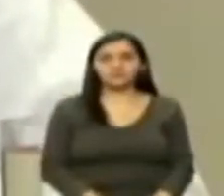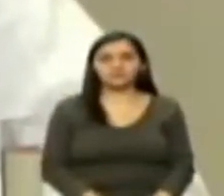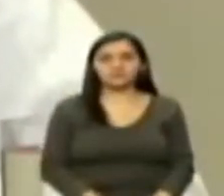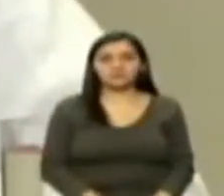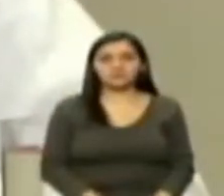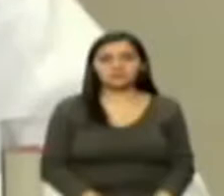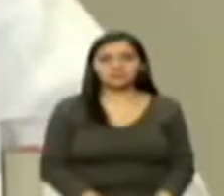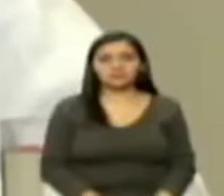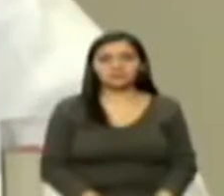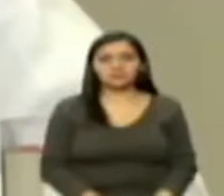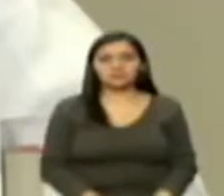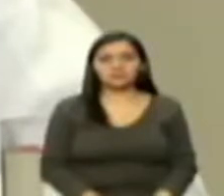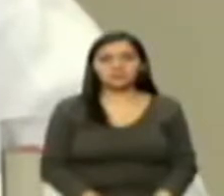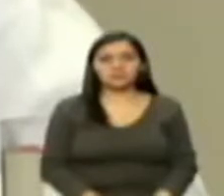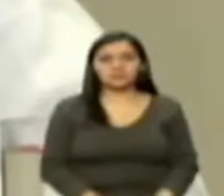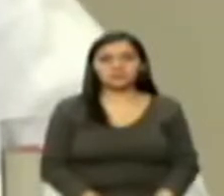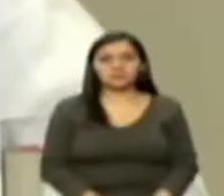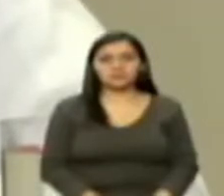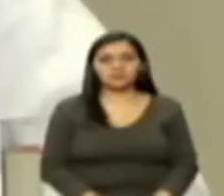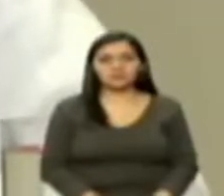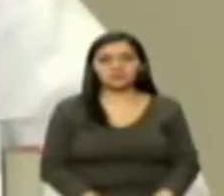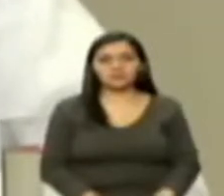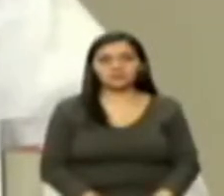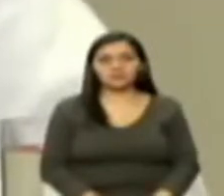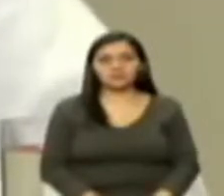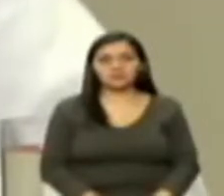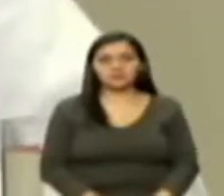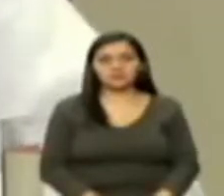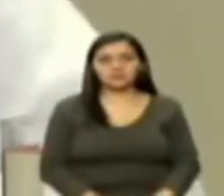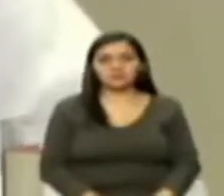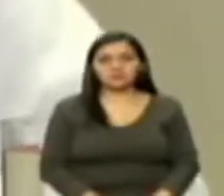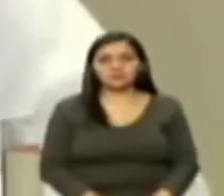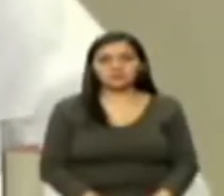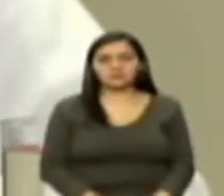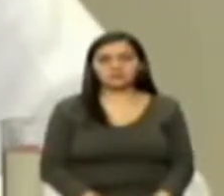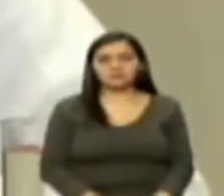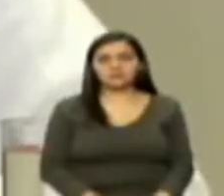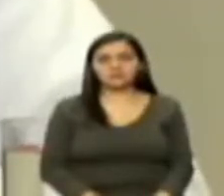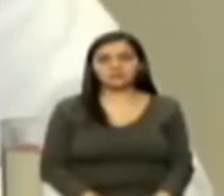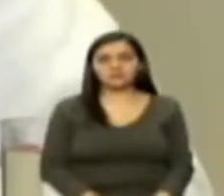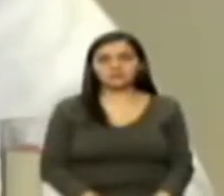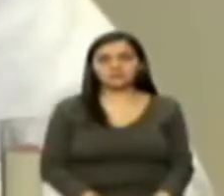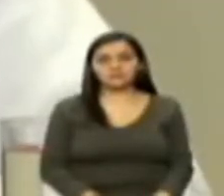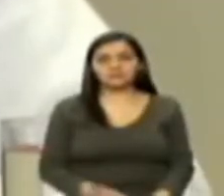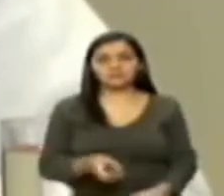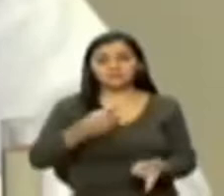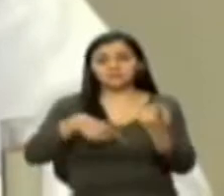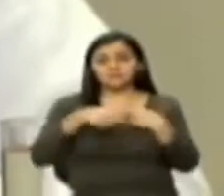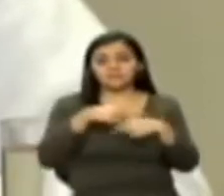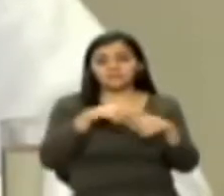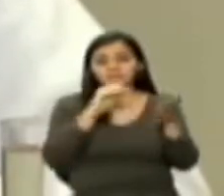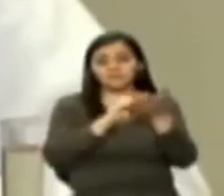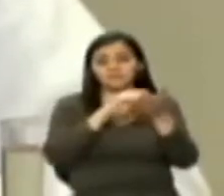Me contaba hasta 100.000. Dejen ese cuadro, por favor. ¿Quién puso el cuadro? Que lo vuelva a poner.